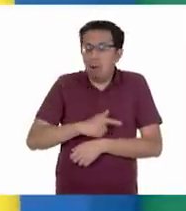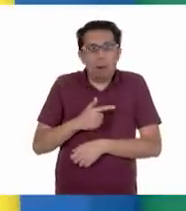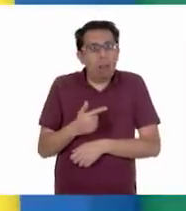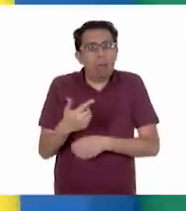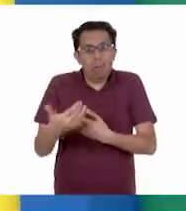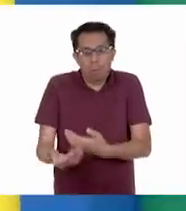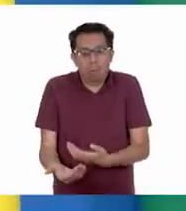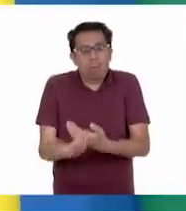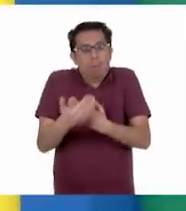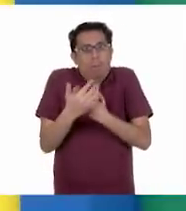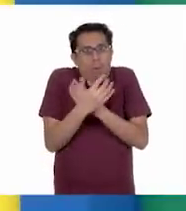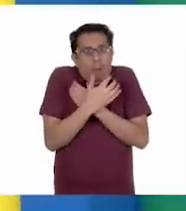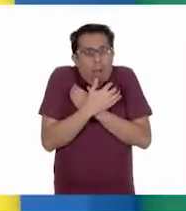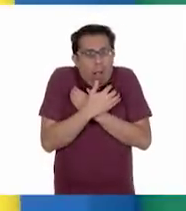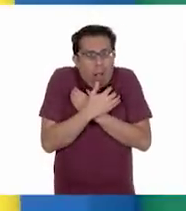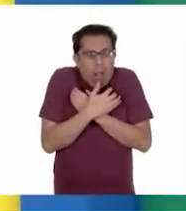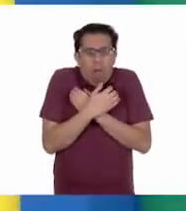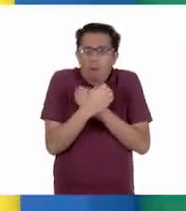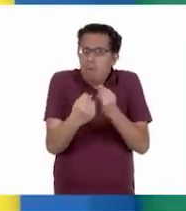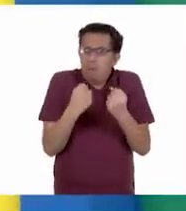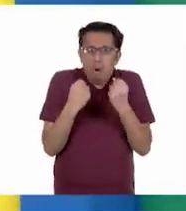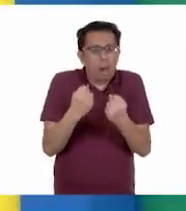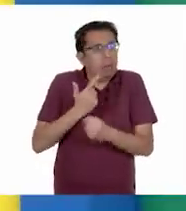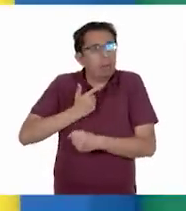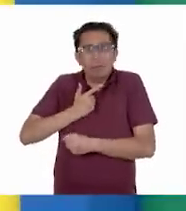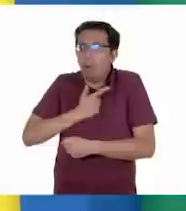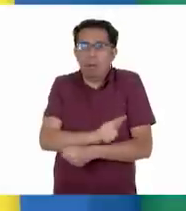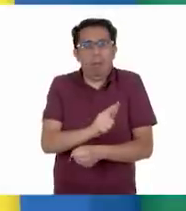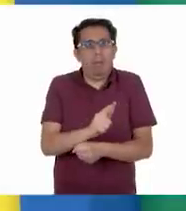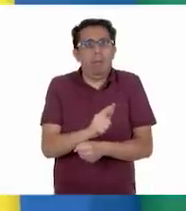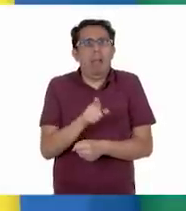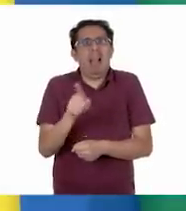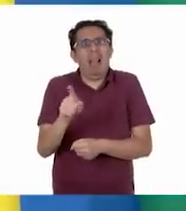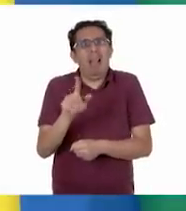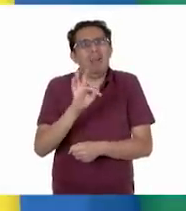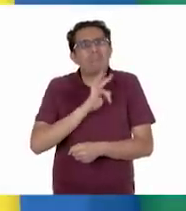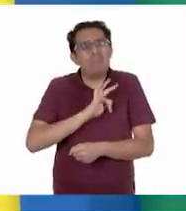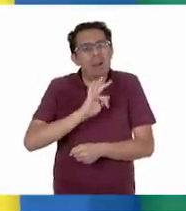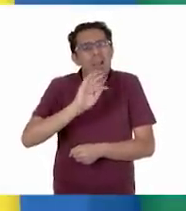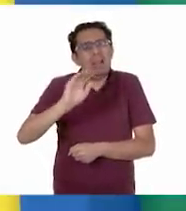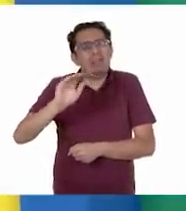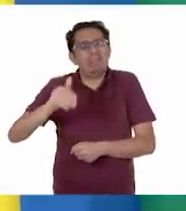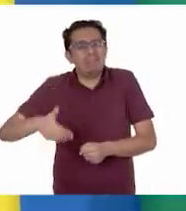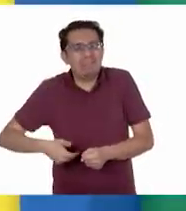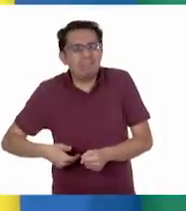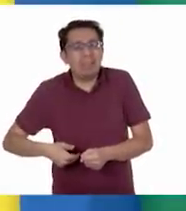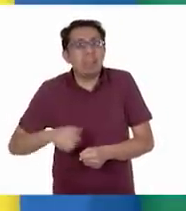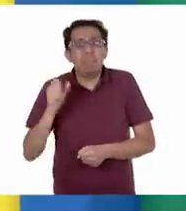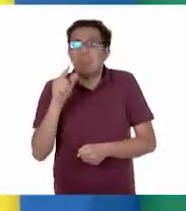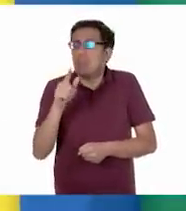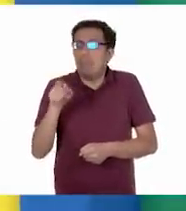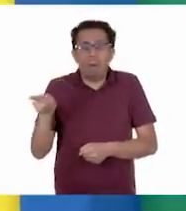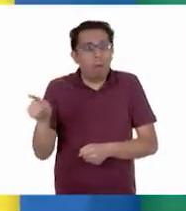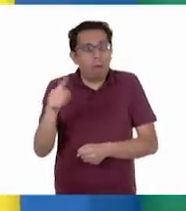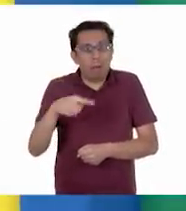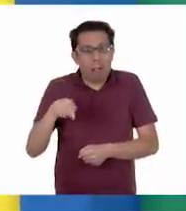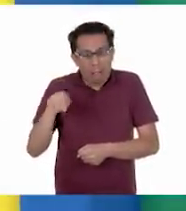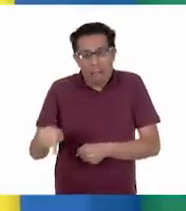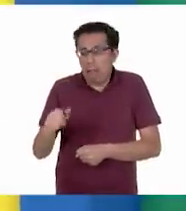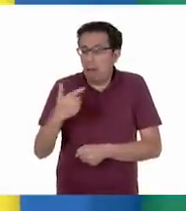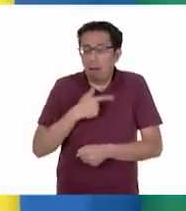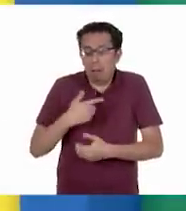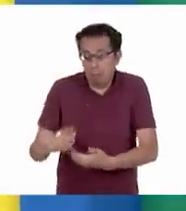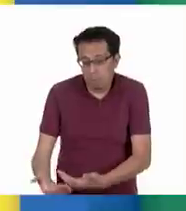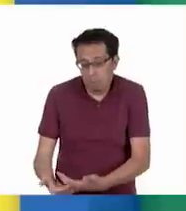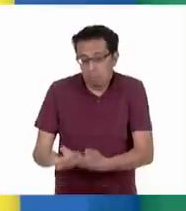ratito. O sea, no le gustan los abrazos muy fuertes y lo lastiman. Y tampoco le gusta que lo carguen. Como está muy